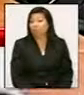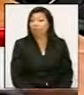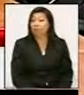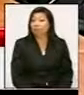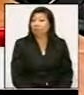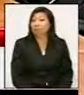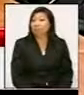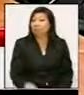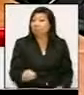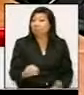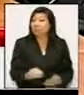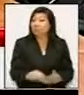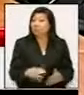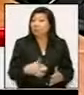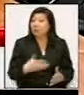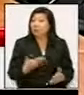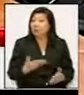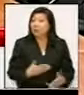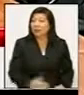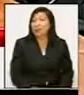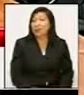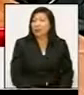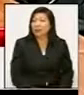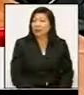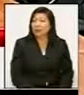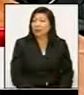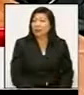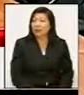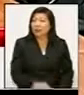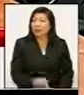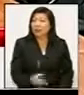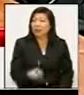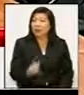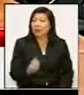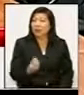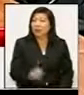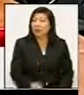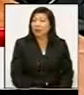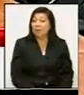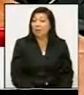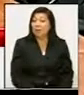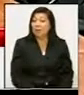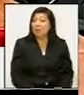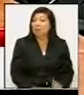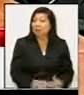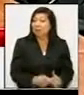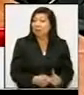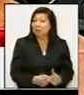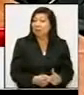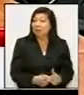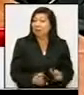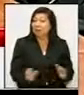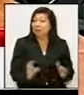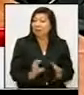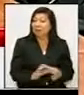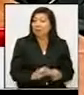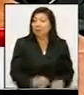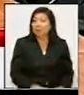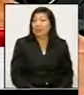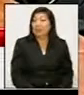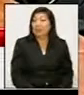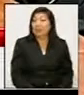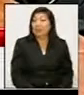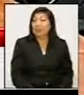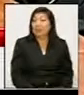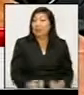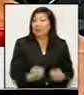Nos agrada que podamos coincidir en el diagnóstico. Ustedes, como empresarios, digamos, vinculados al sector, que